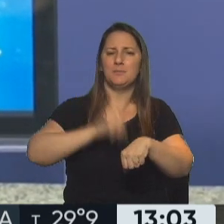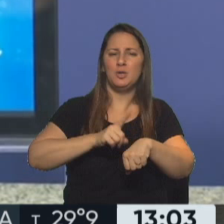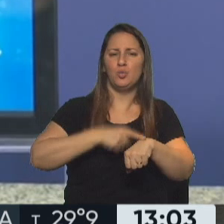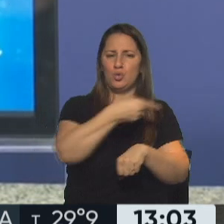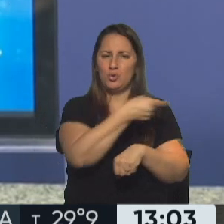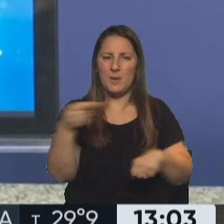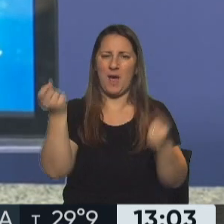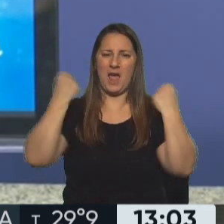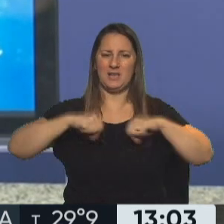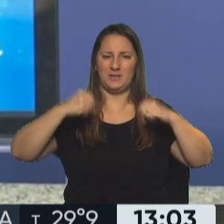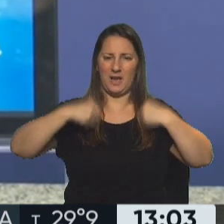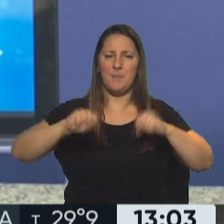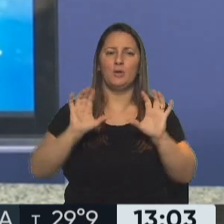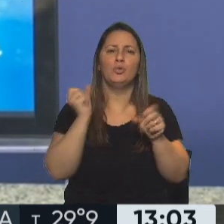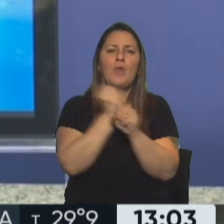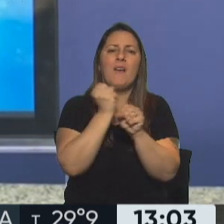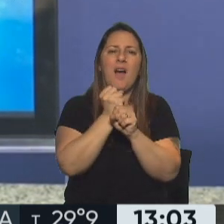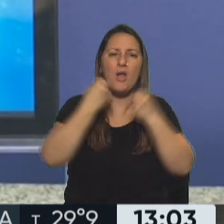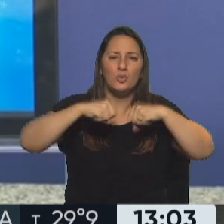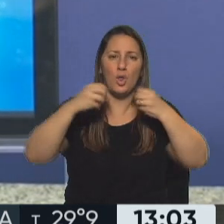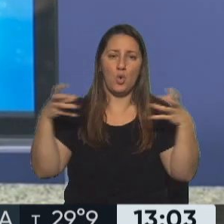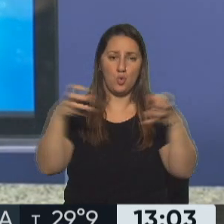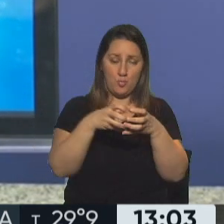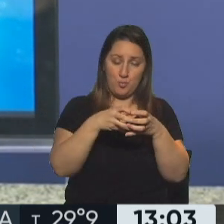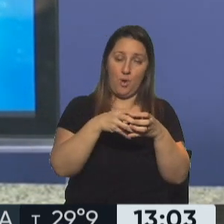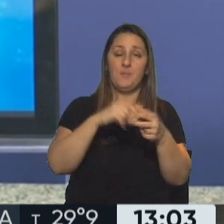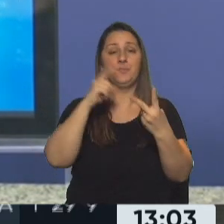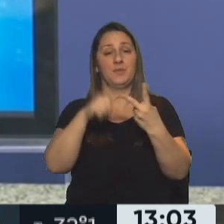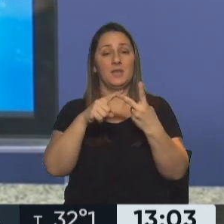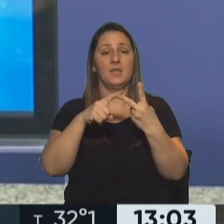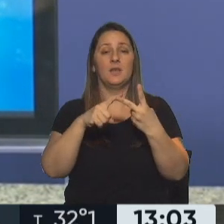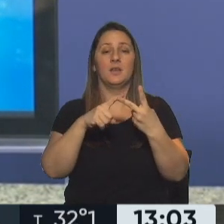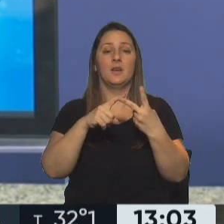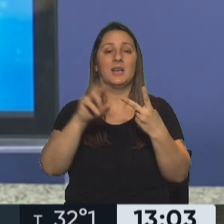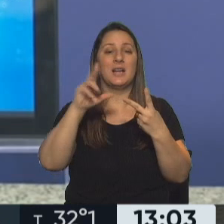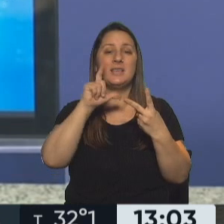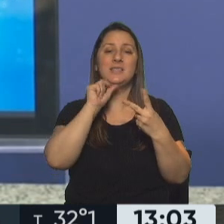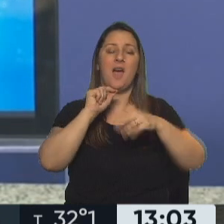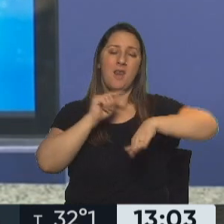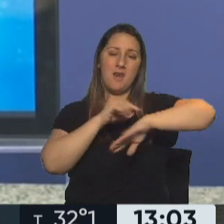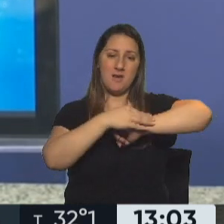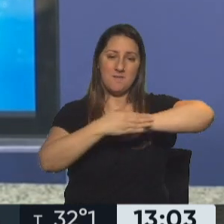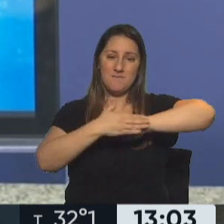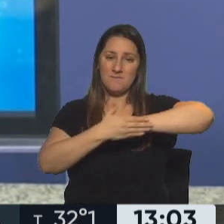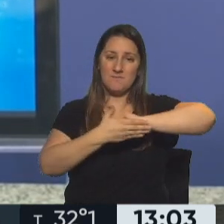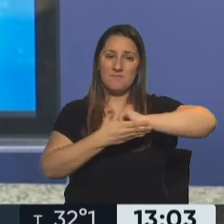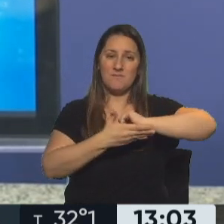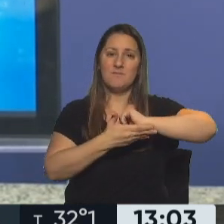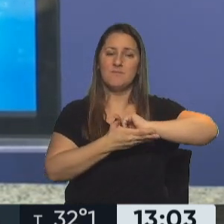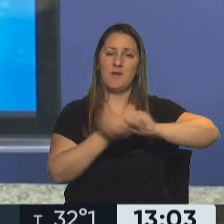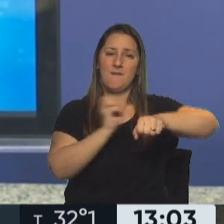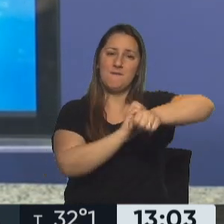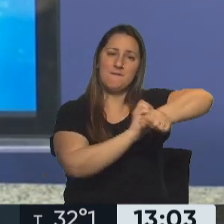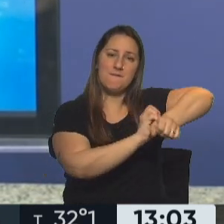semana trabajando ya con el grupo y Cristian tiene una inflamación en el talón